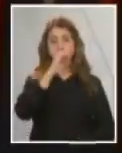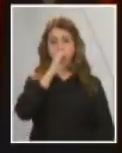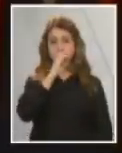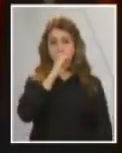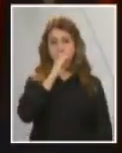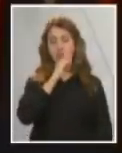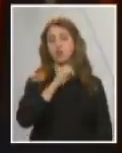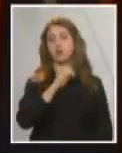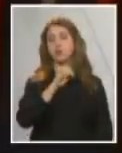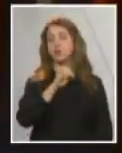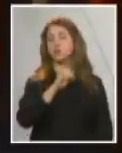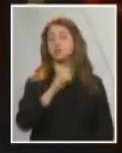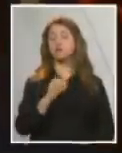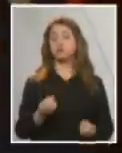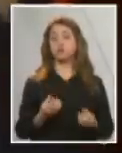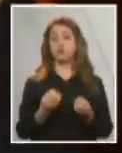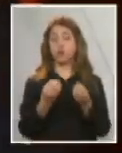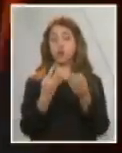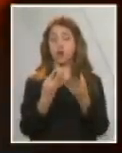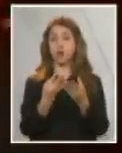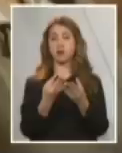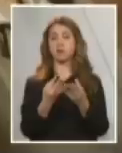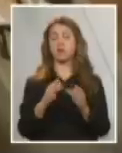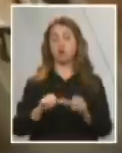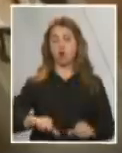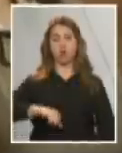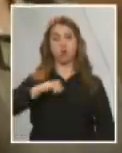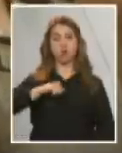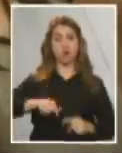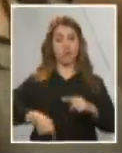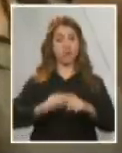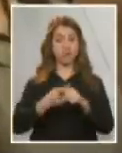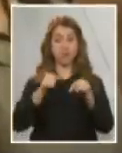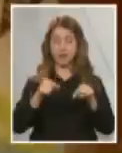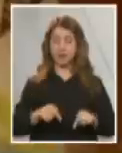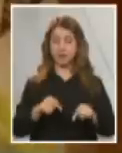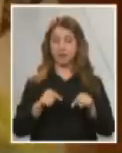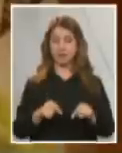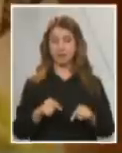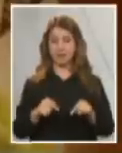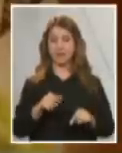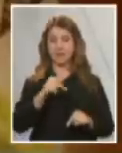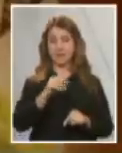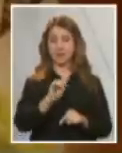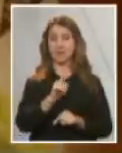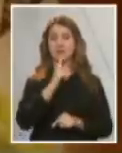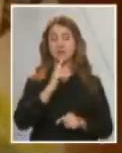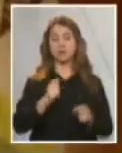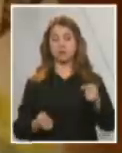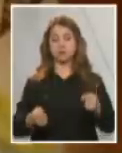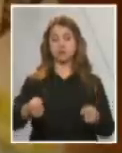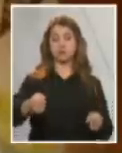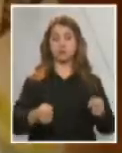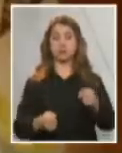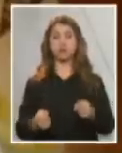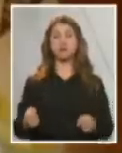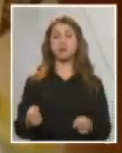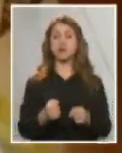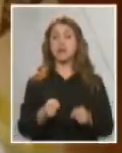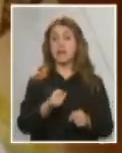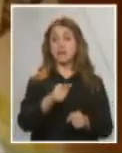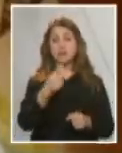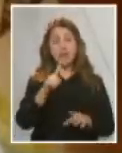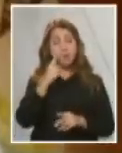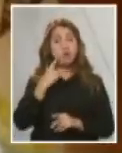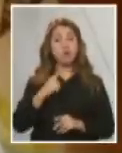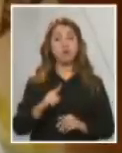Universidad del Biobío. Eso ya genera una cuota adicional de orgullo. Además, que este kit de movilidad se haya aprobado en un paciente nuestro y que este paciente